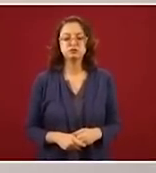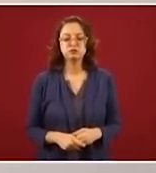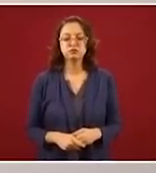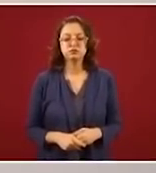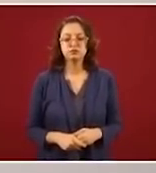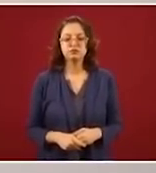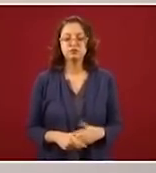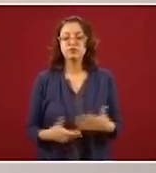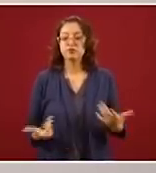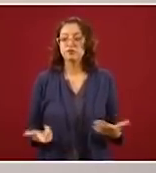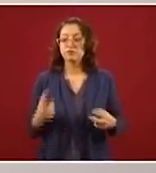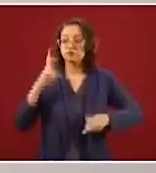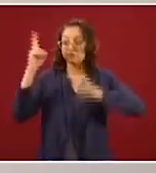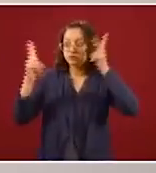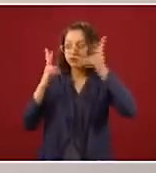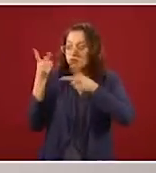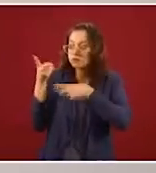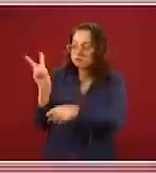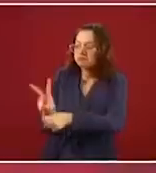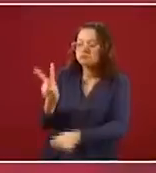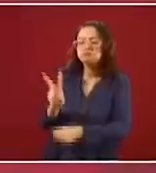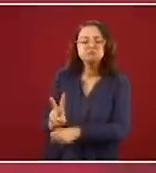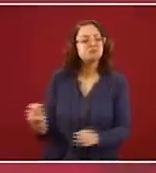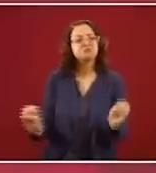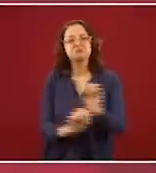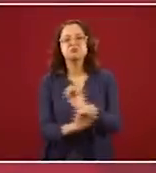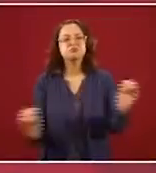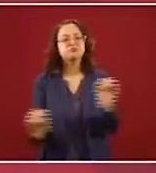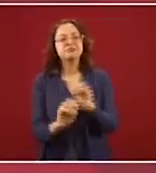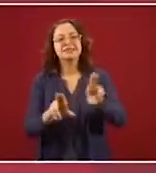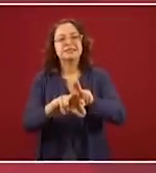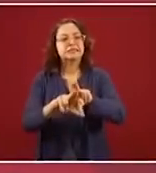por qué ser fiscalizado.